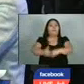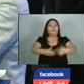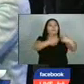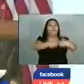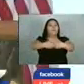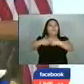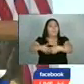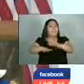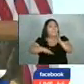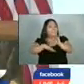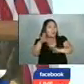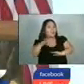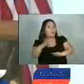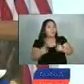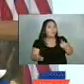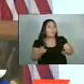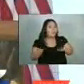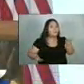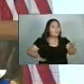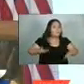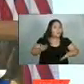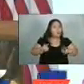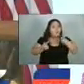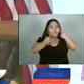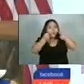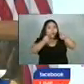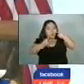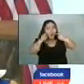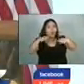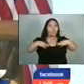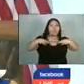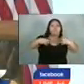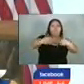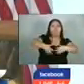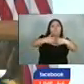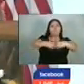que los sectores más pujantes son el comercio, turismo y textil.